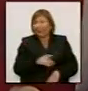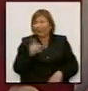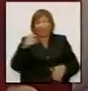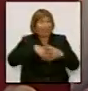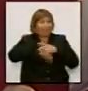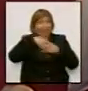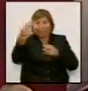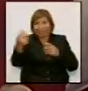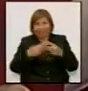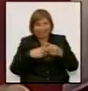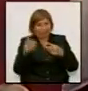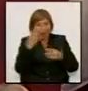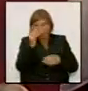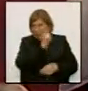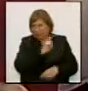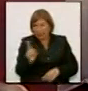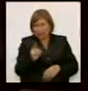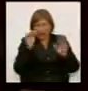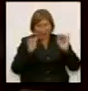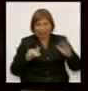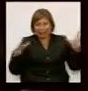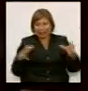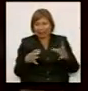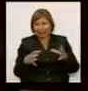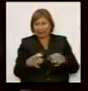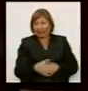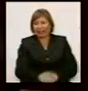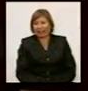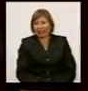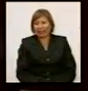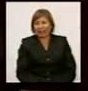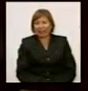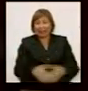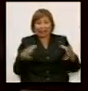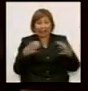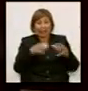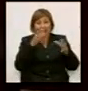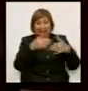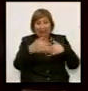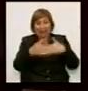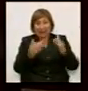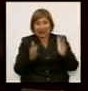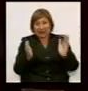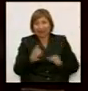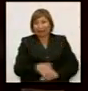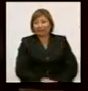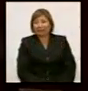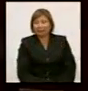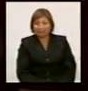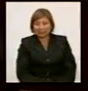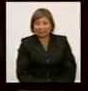sale nada. Felizmente tiene un baño anexo a este cuarto.